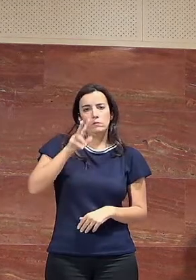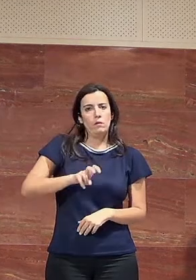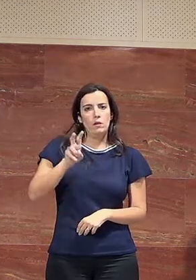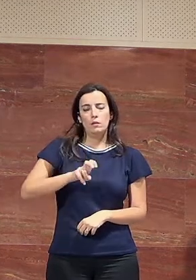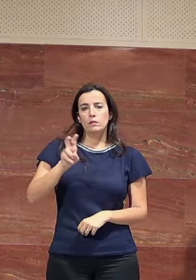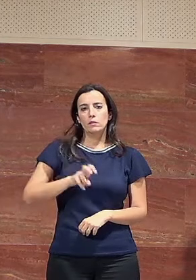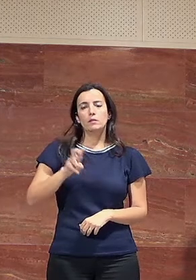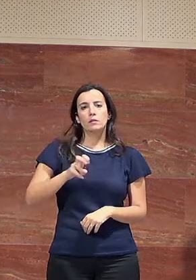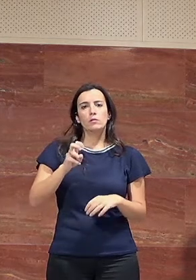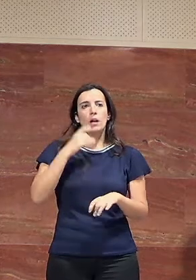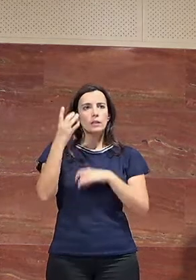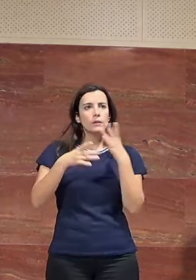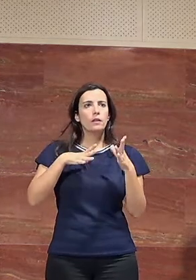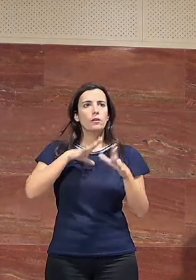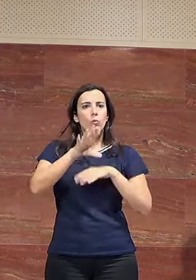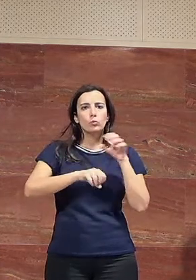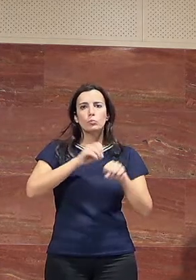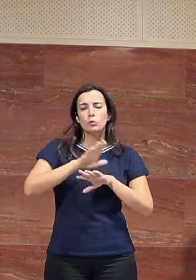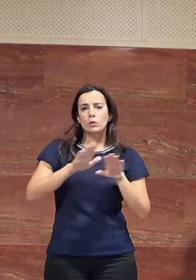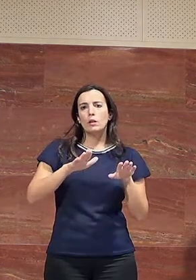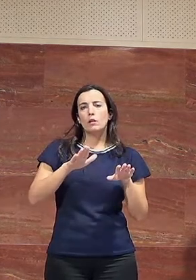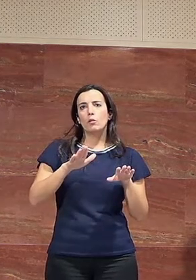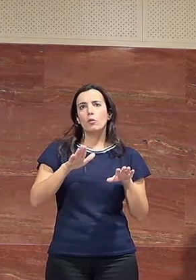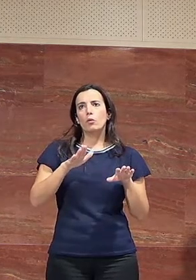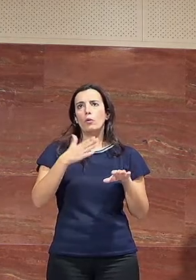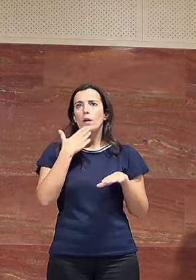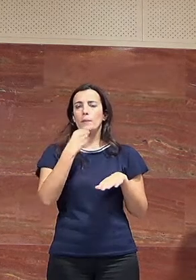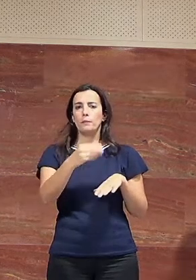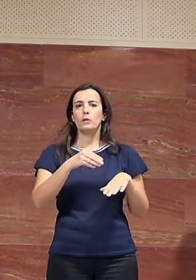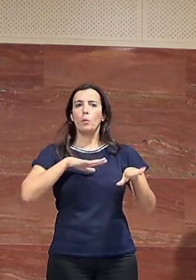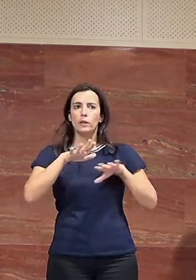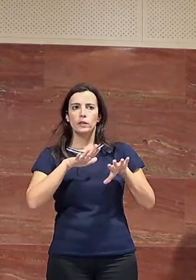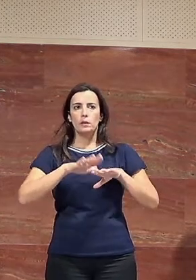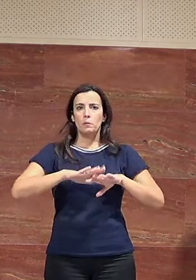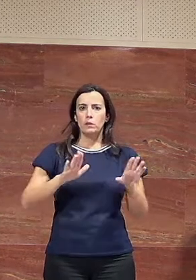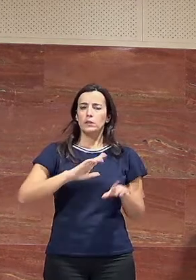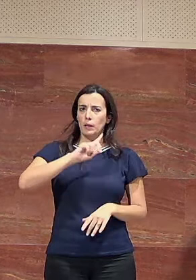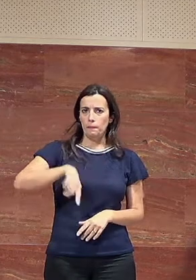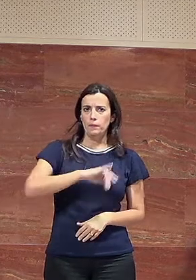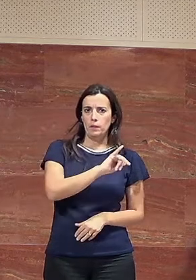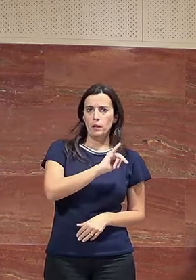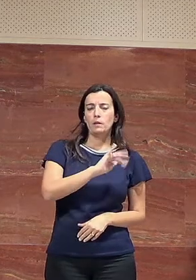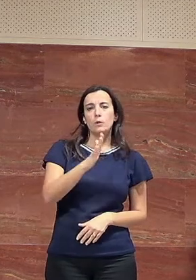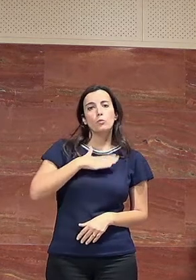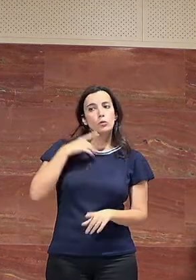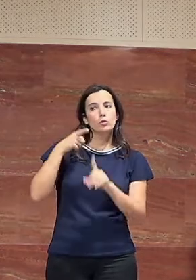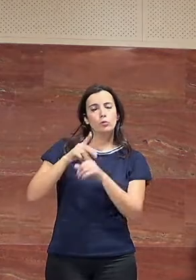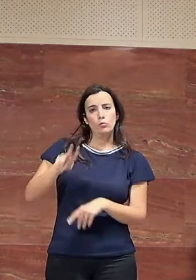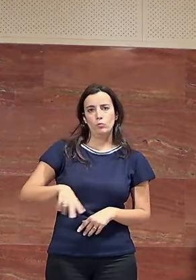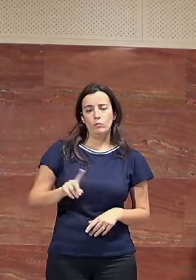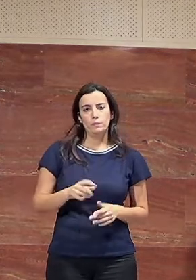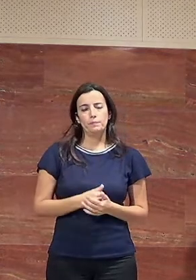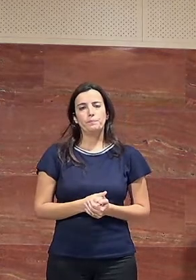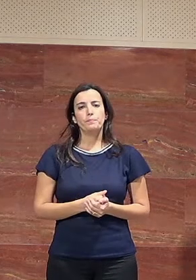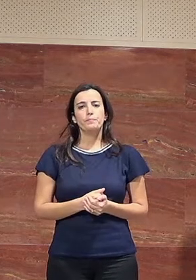no solamente en una actividad de consumo de envejecimiento activo, como lógicamente también las hay, pero que no son nuestro objetivo.